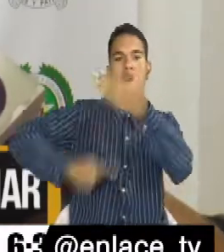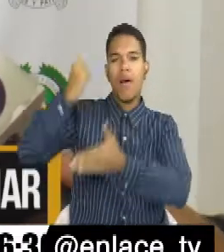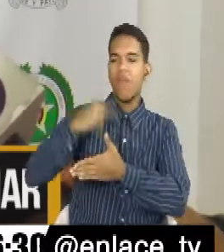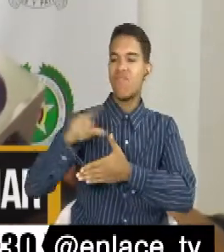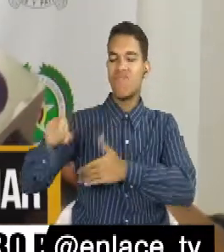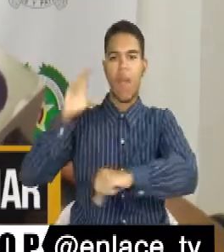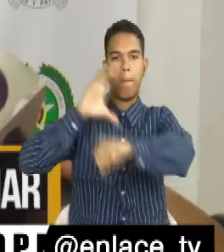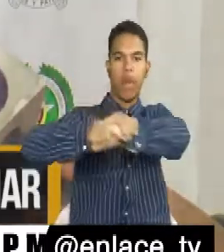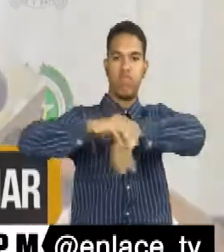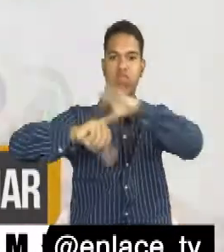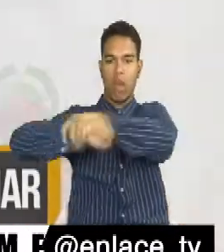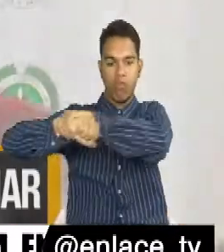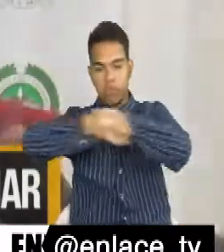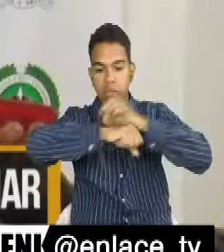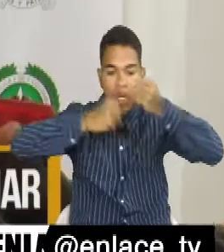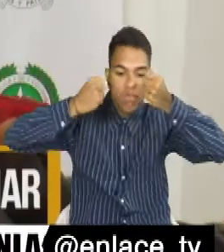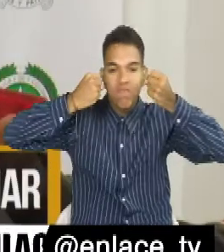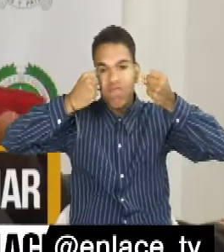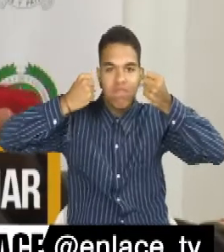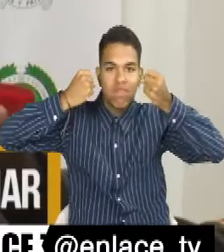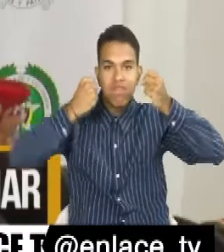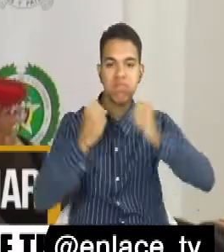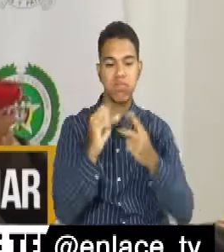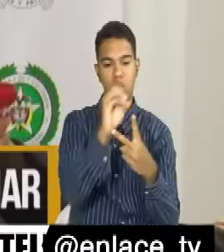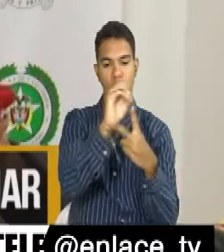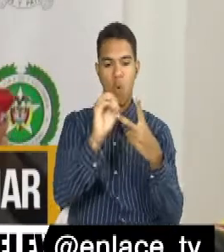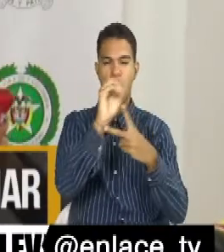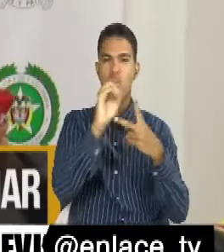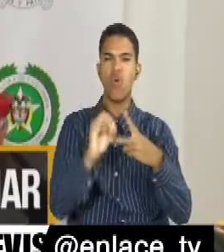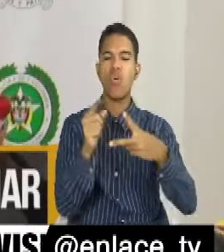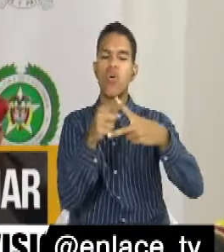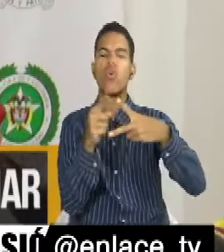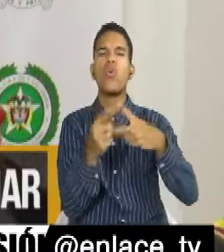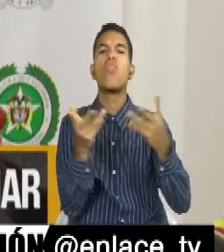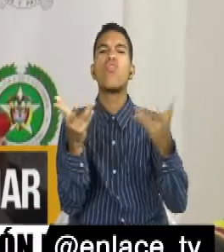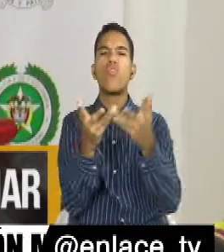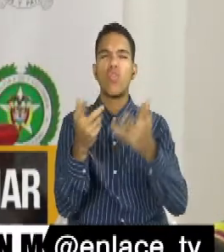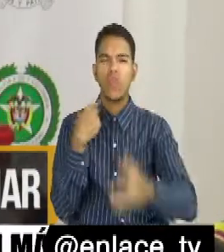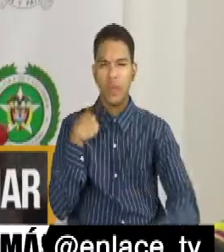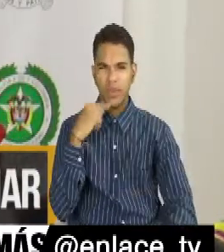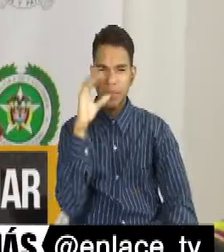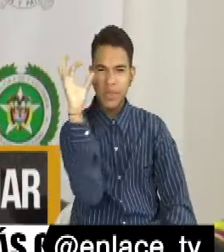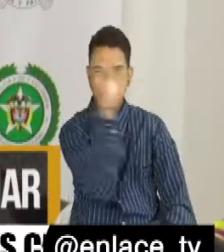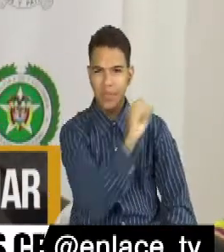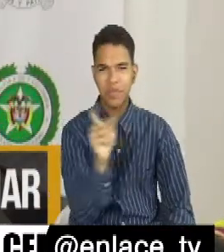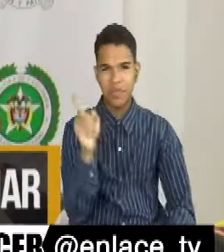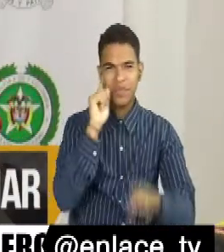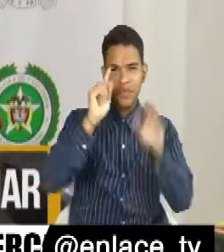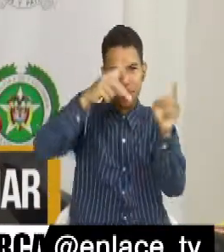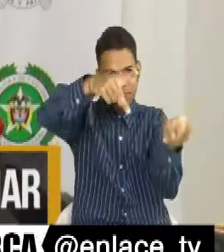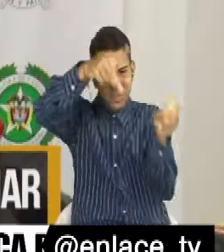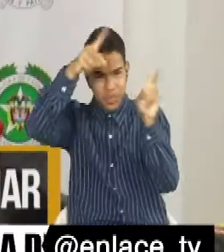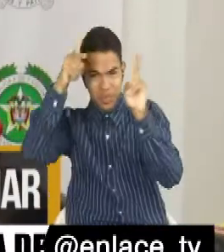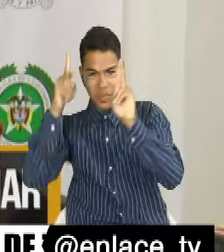captura a estas dos personas. Bueno, un caso fue debajo del puente